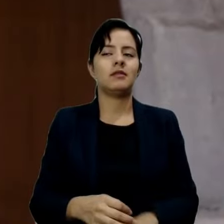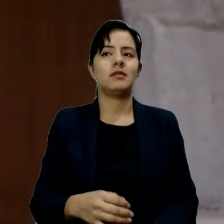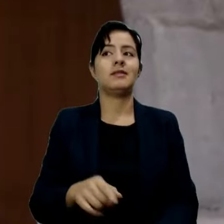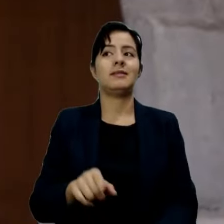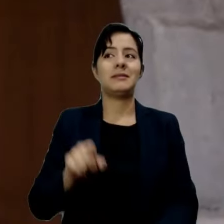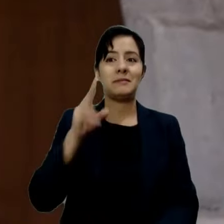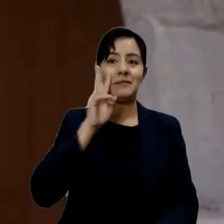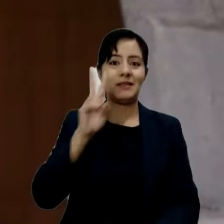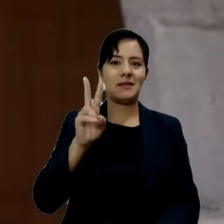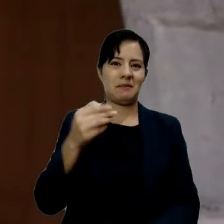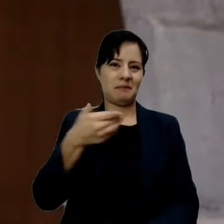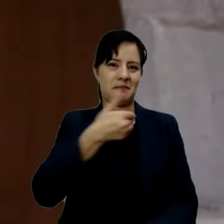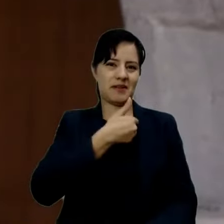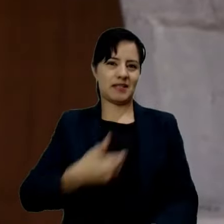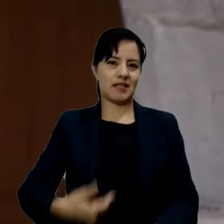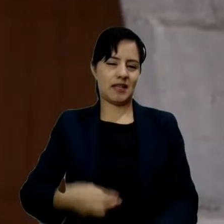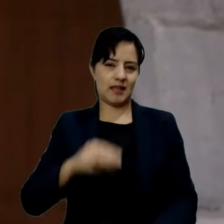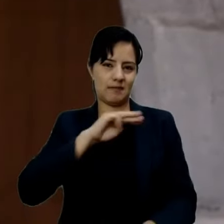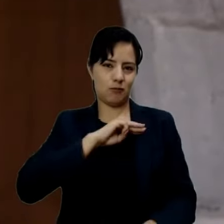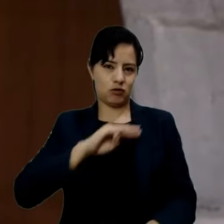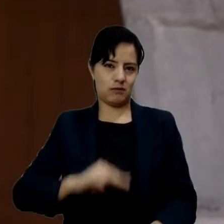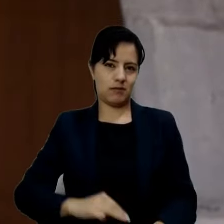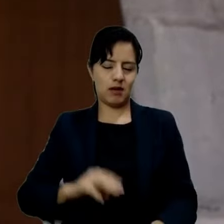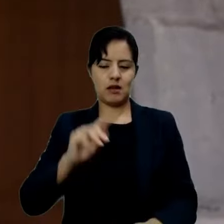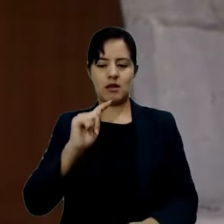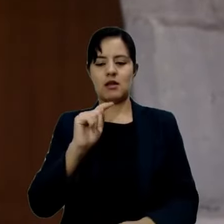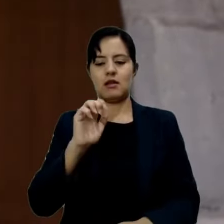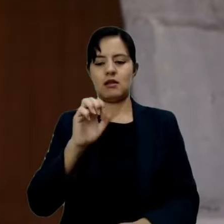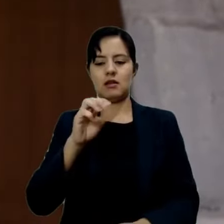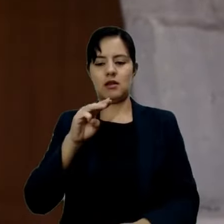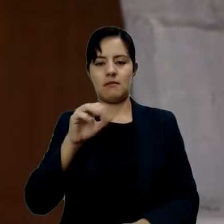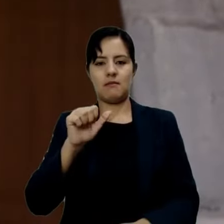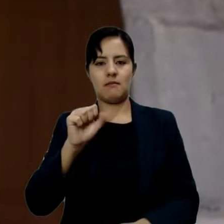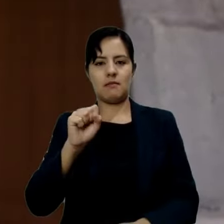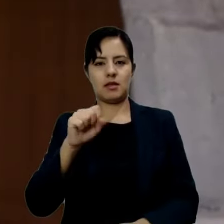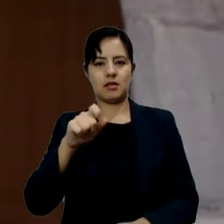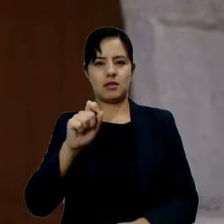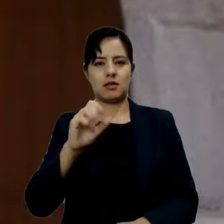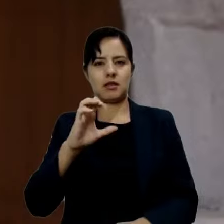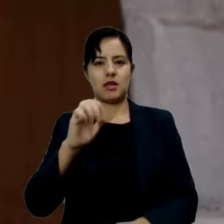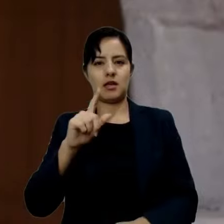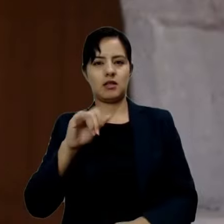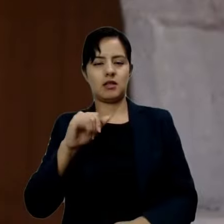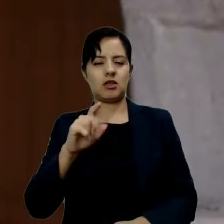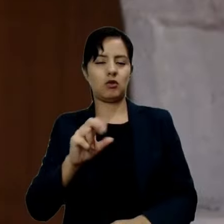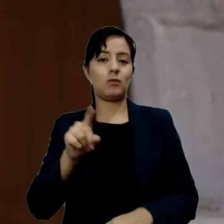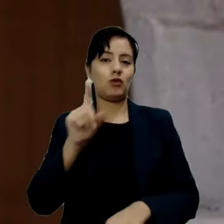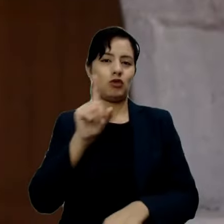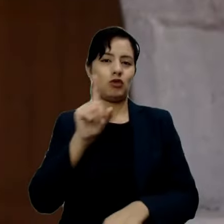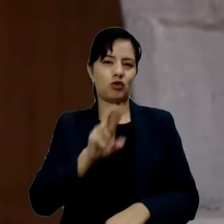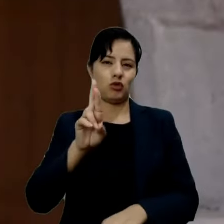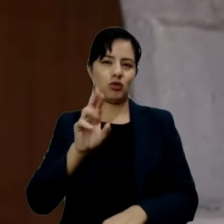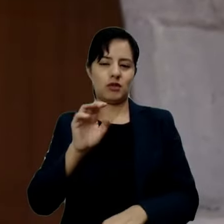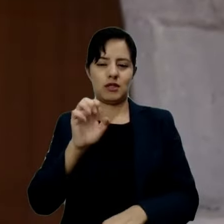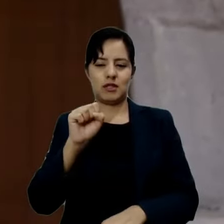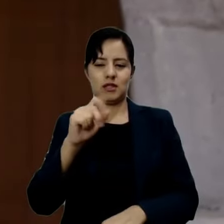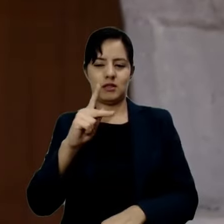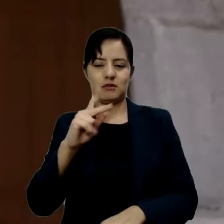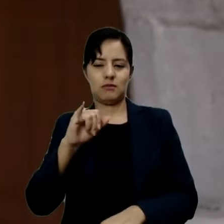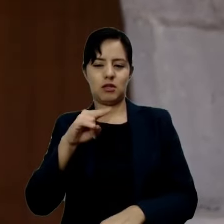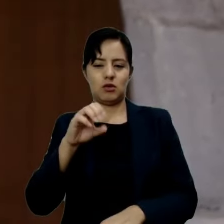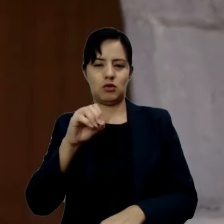presidente municipal de temascalcingo Dr José Luis Espinosa Navarrete quien el día de hoy nos